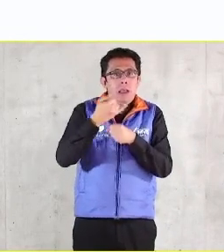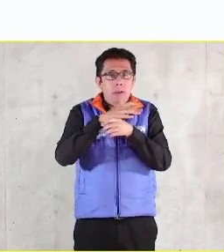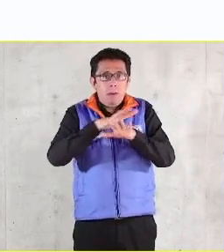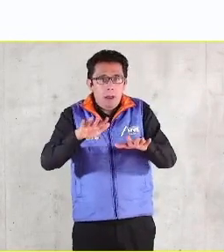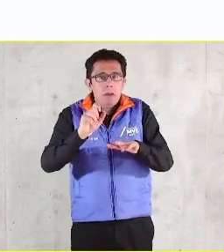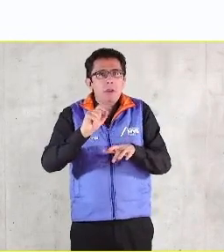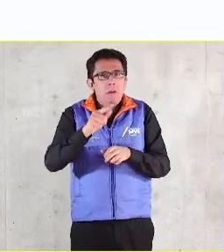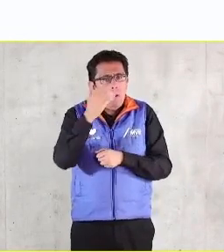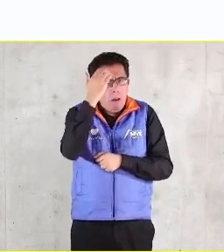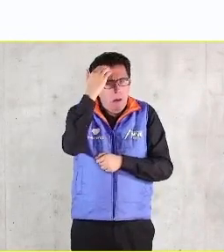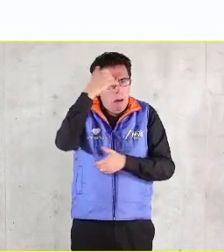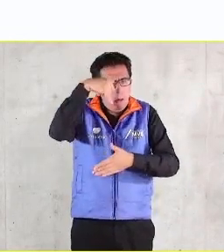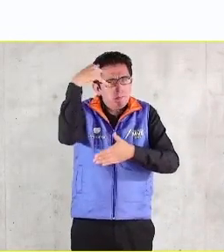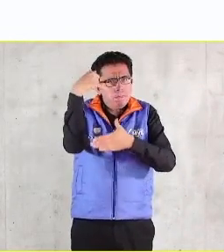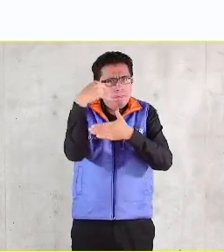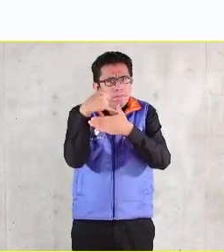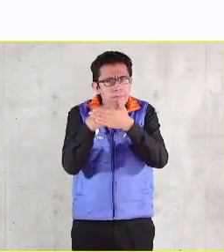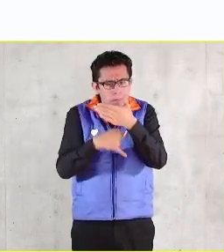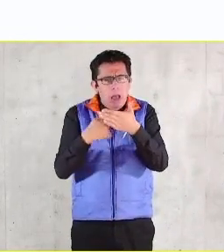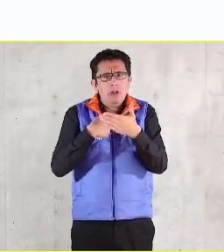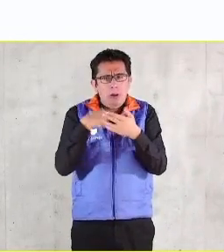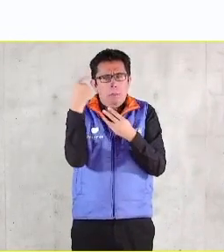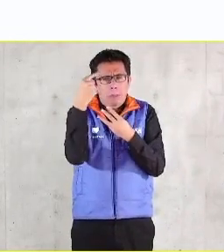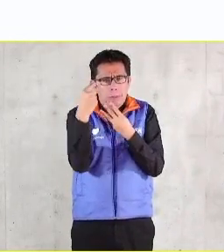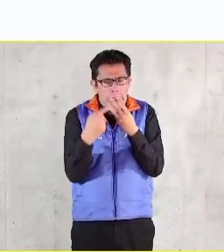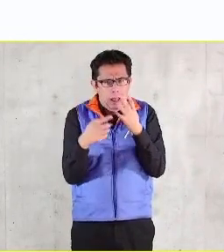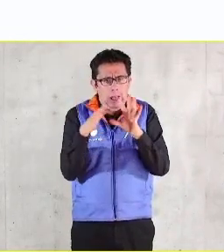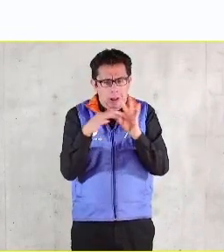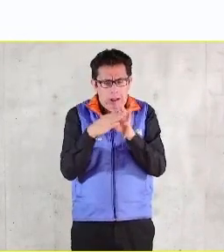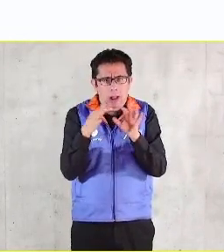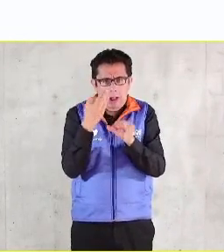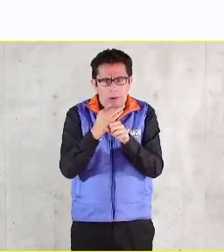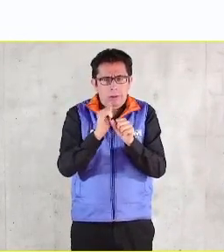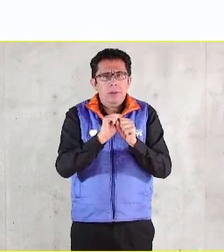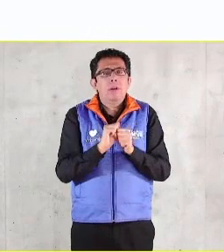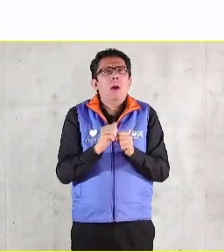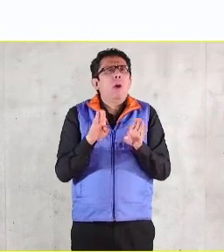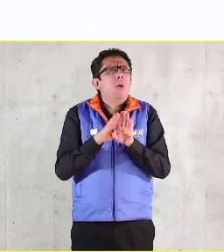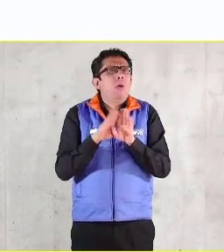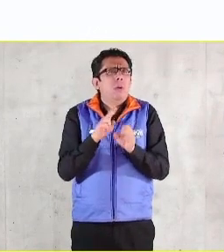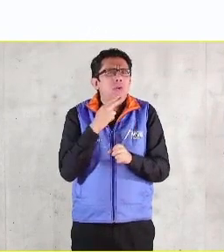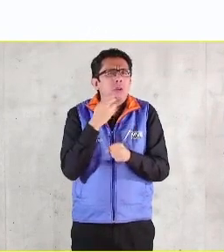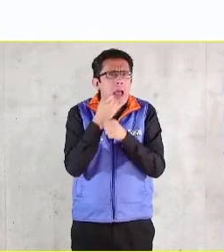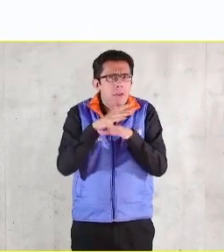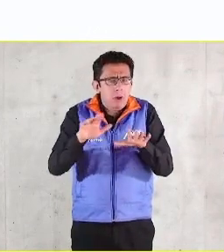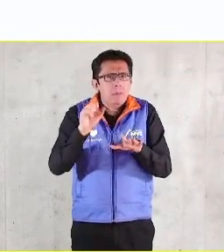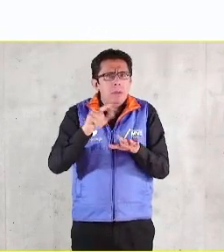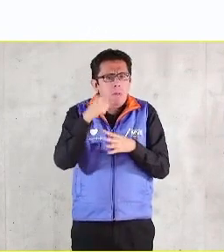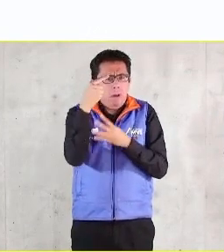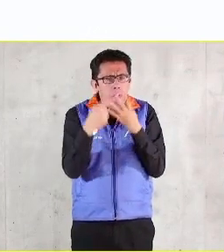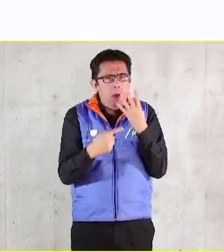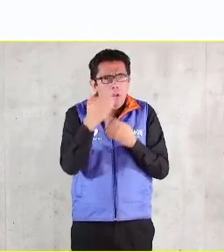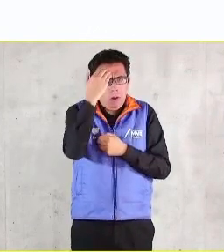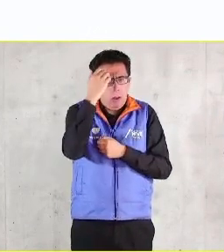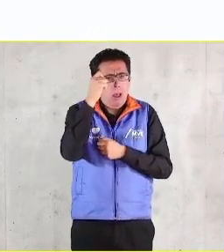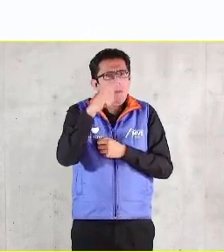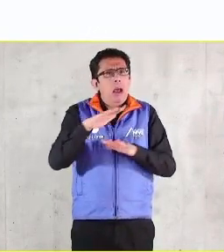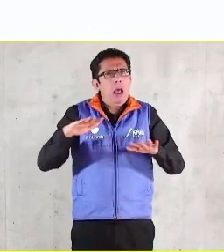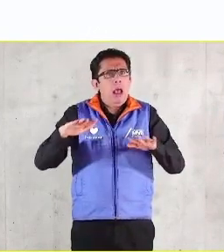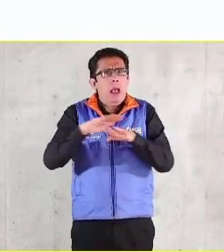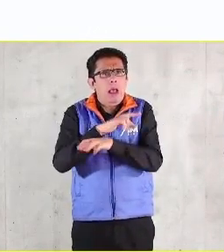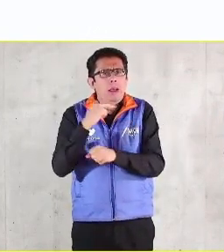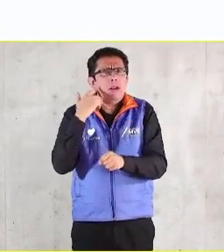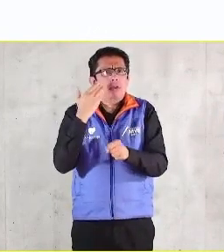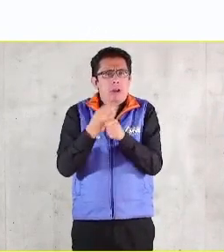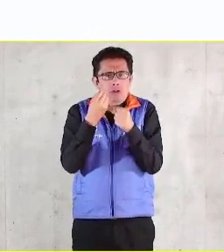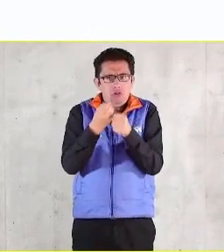iré detallando durante la presentación para dejar claro cómo vamos a utilizar esa información y ese conocimiento para evolucionar la responsabilidad